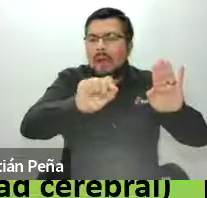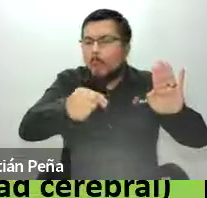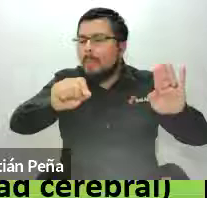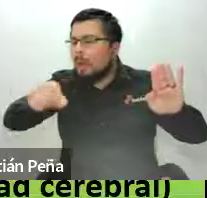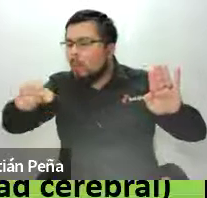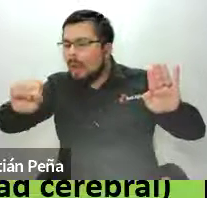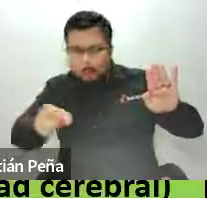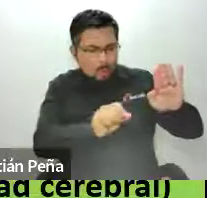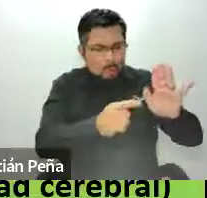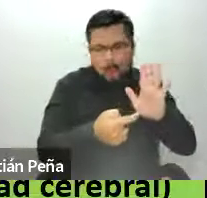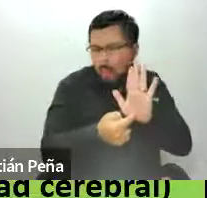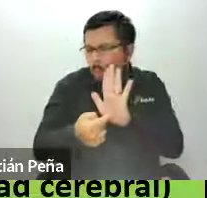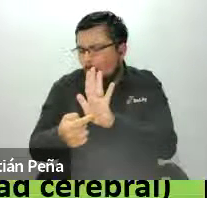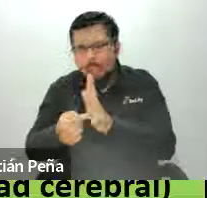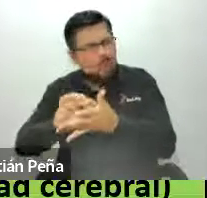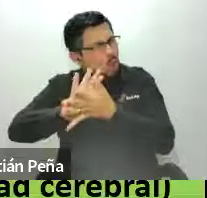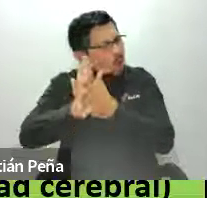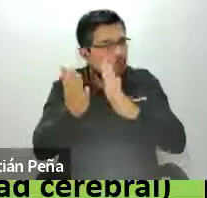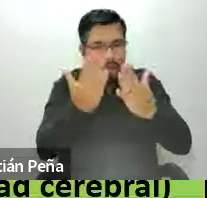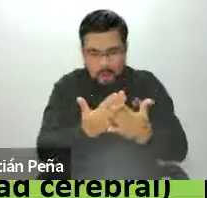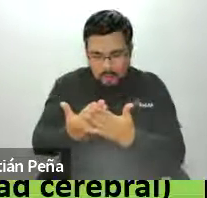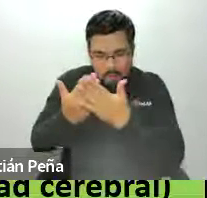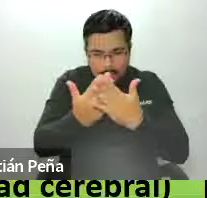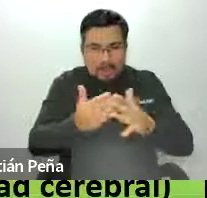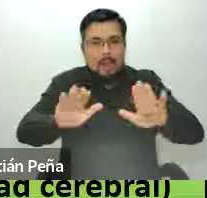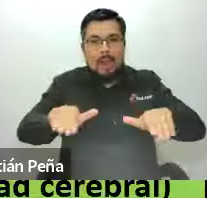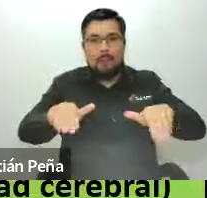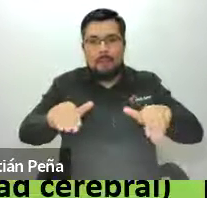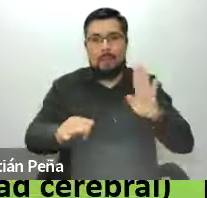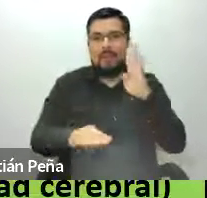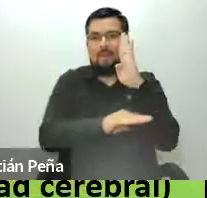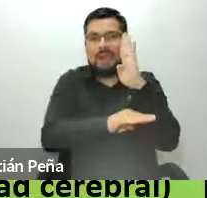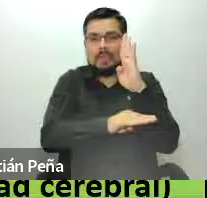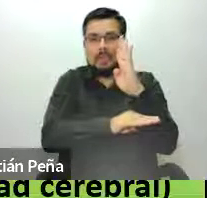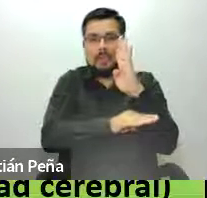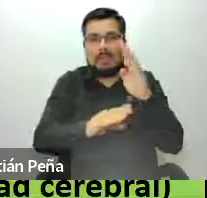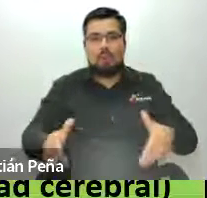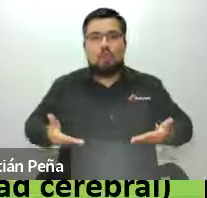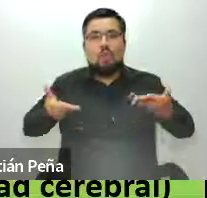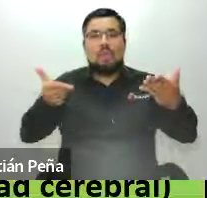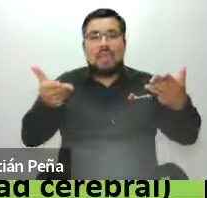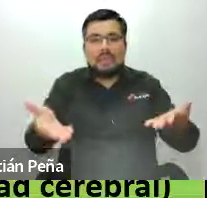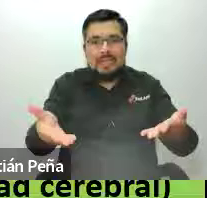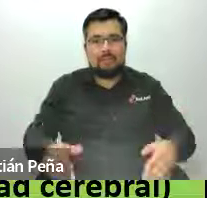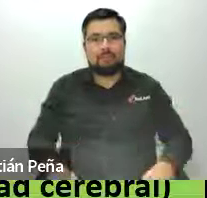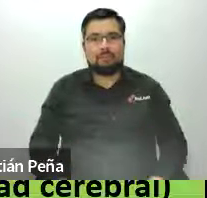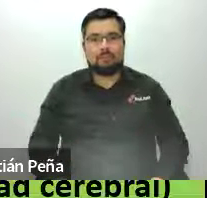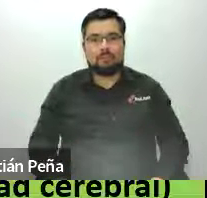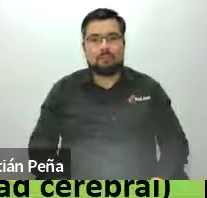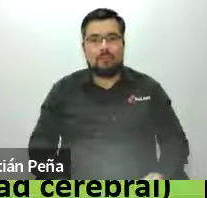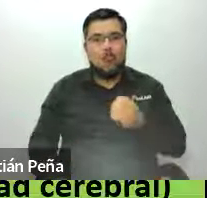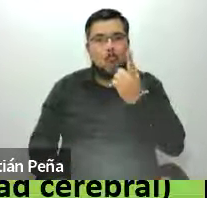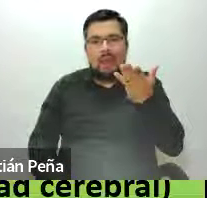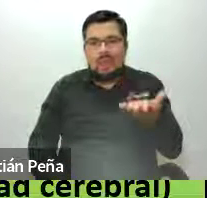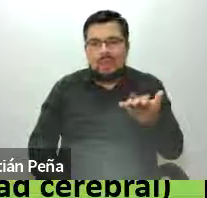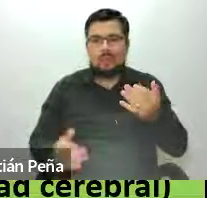programa nos ofrecía y que las mismas bases curriculares nos planteaban. ¿Cuáles son esos enfoques